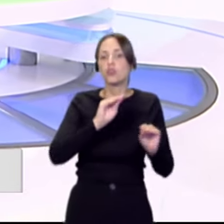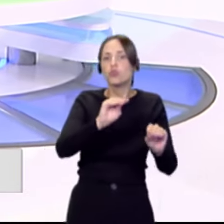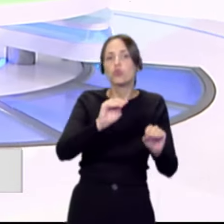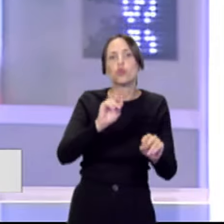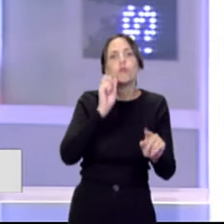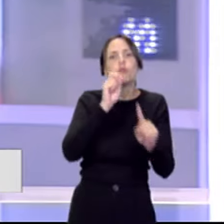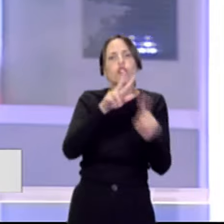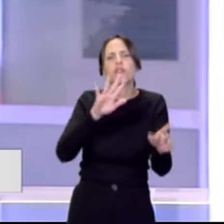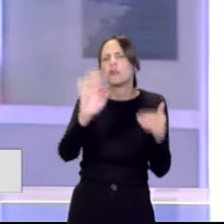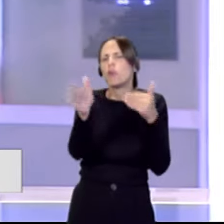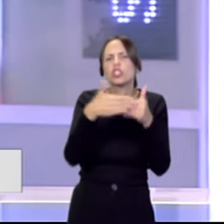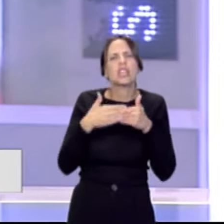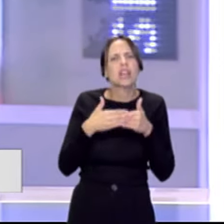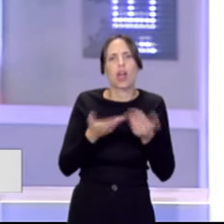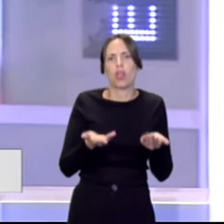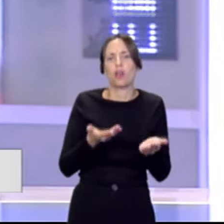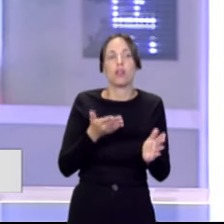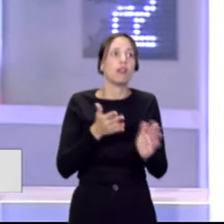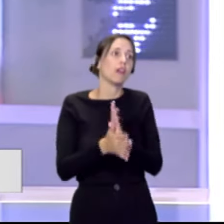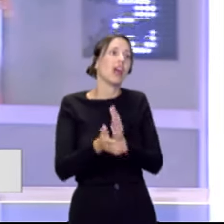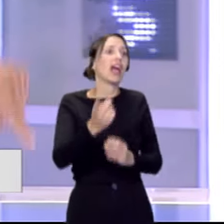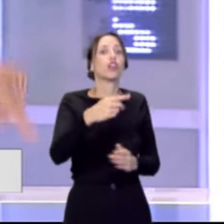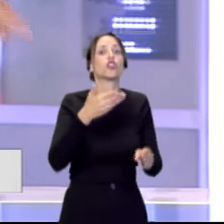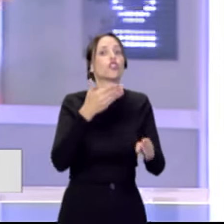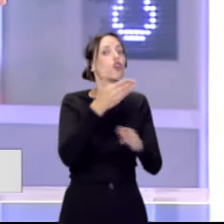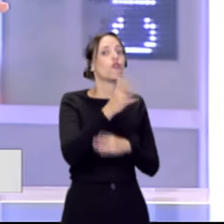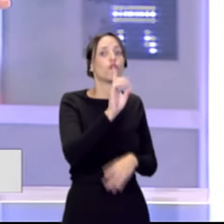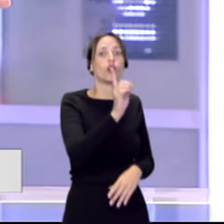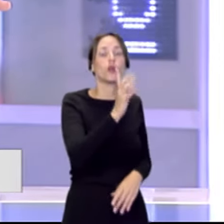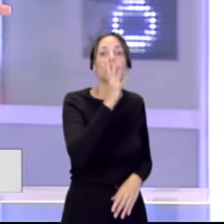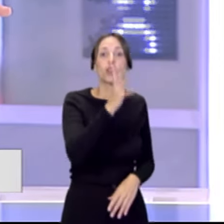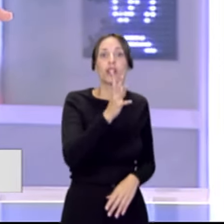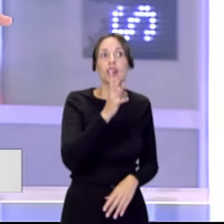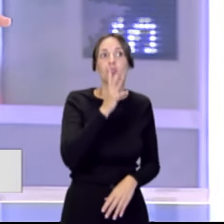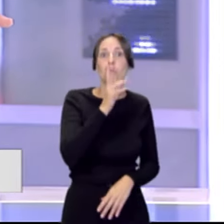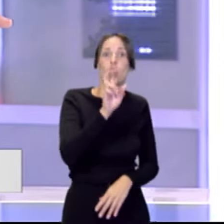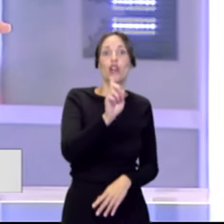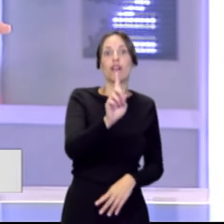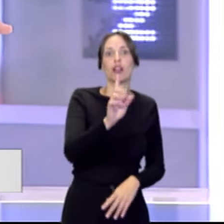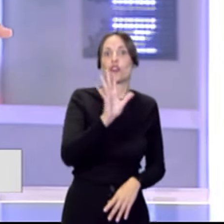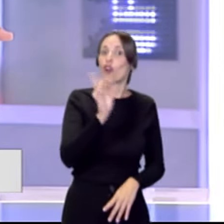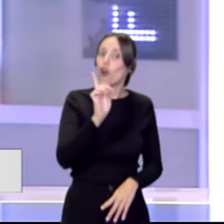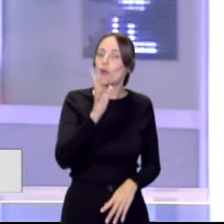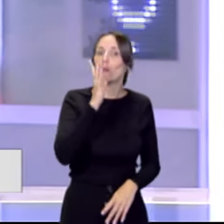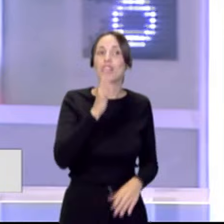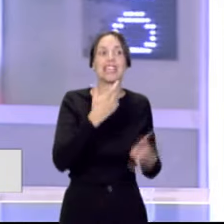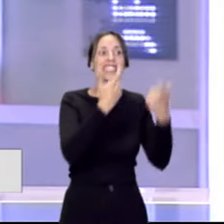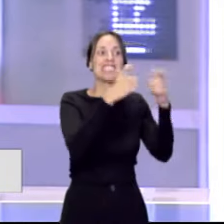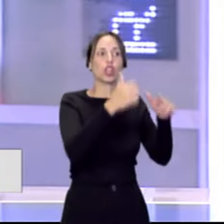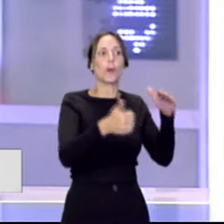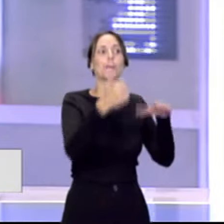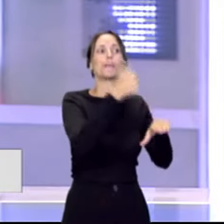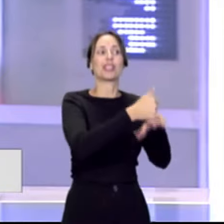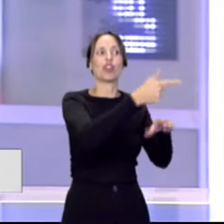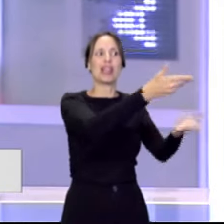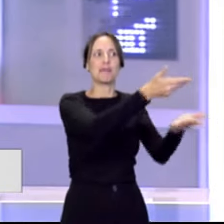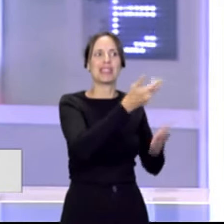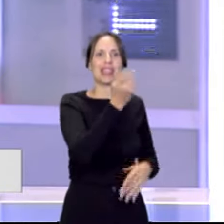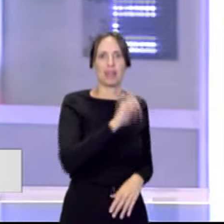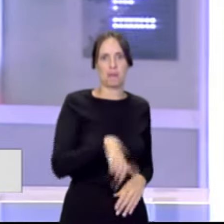hecho no fueron porque no crean que sirva para nada, sino porque se había invitado a la patronal del sector, ¿no? Entonces estos pretenden imponer